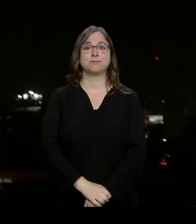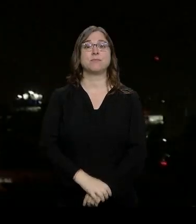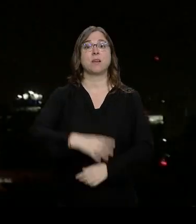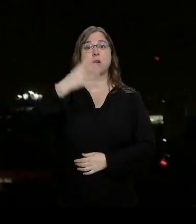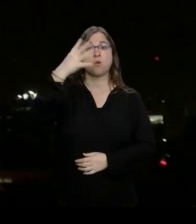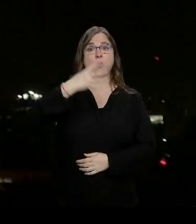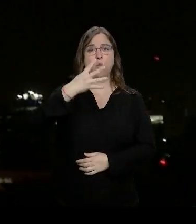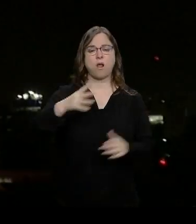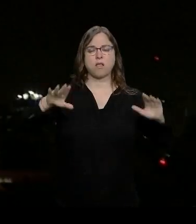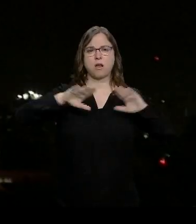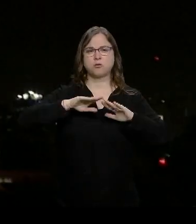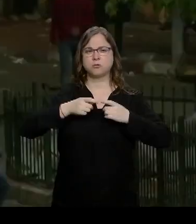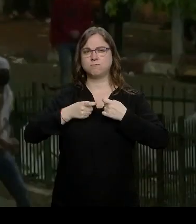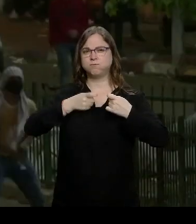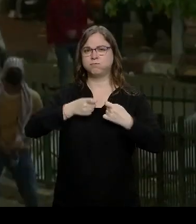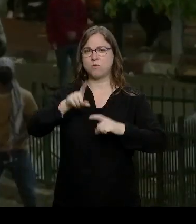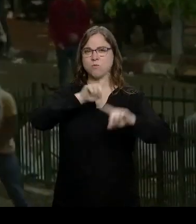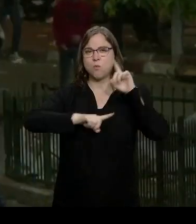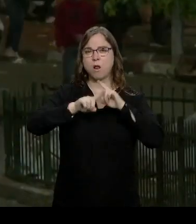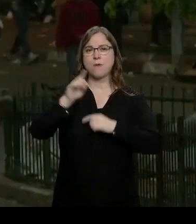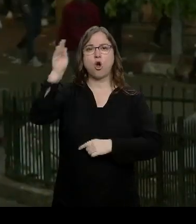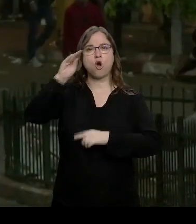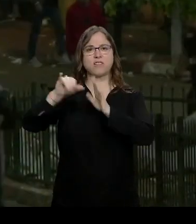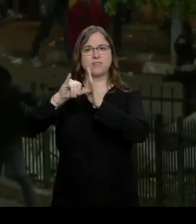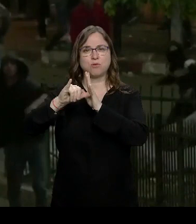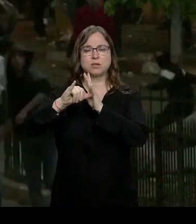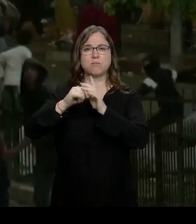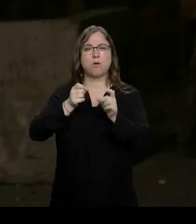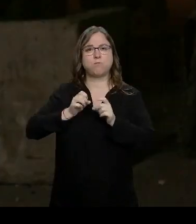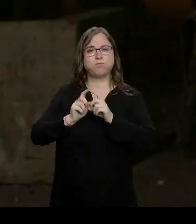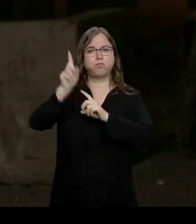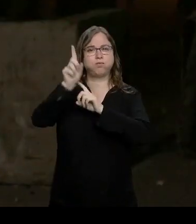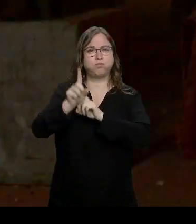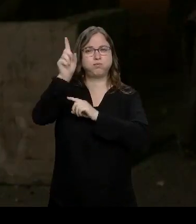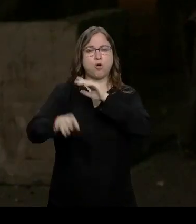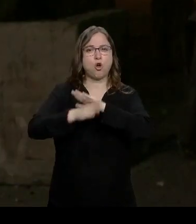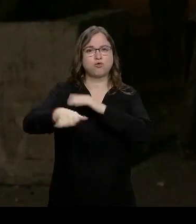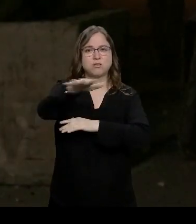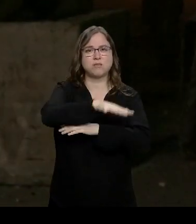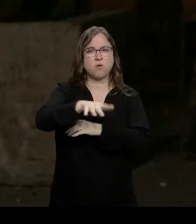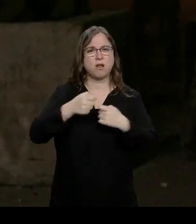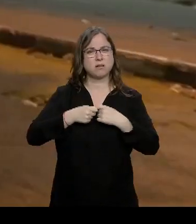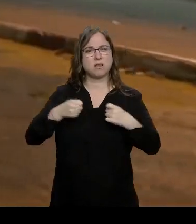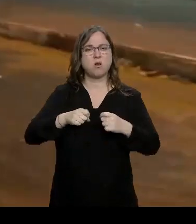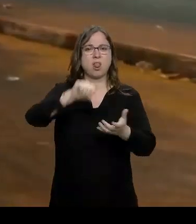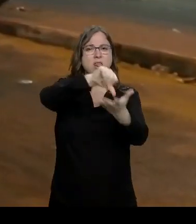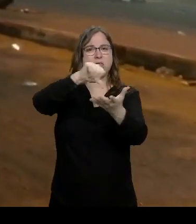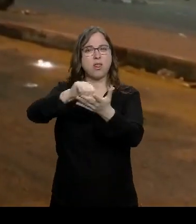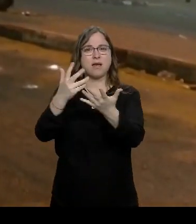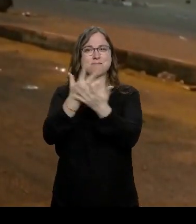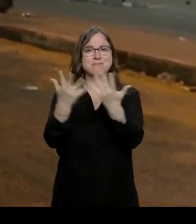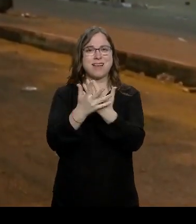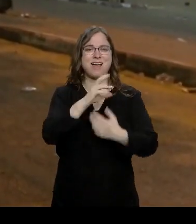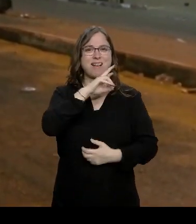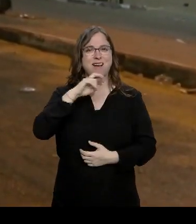Cuarta noche de tensión en Oriente Próximo. Sigue el lanzamiento de cohetes en la franja y la tensión ha llegado también a las ciudades mixtas de